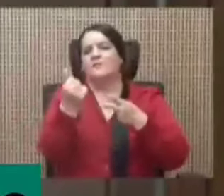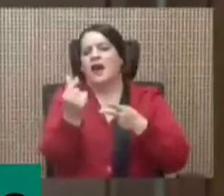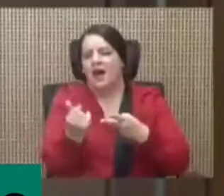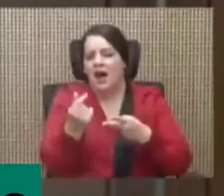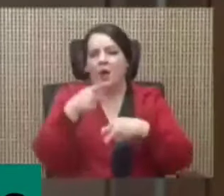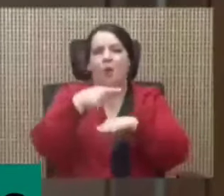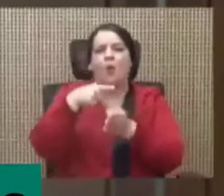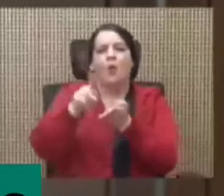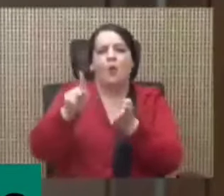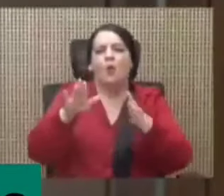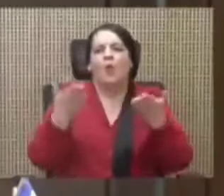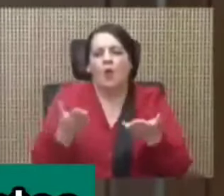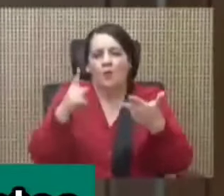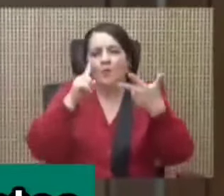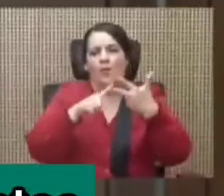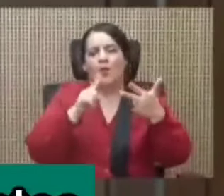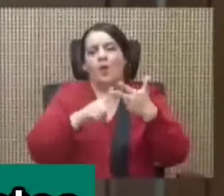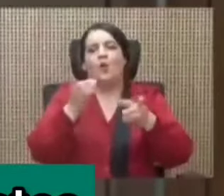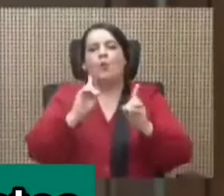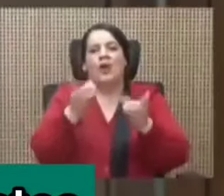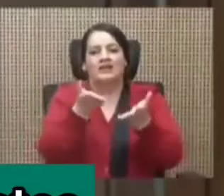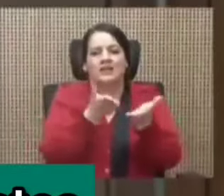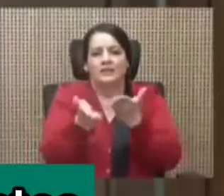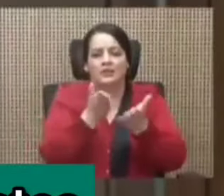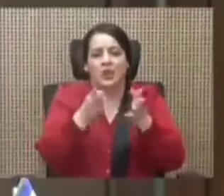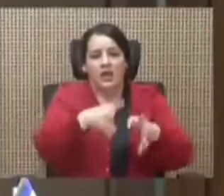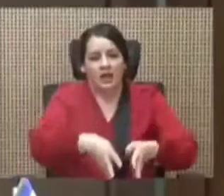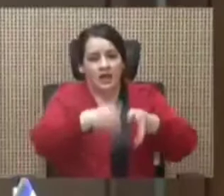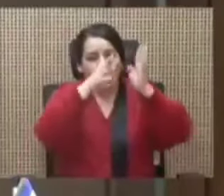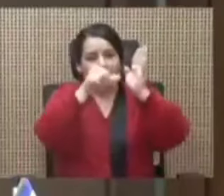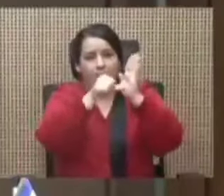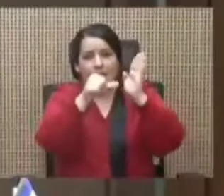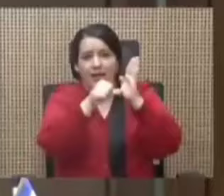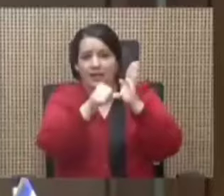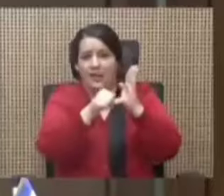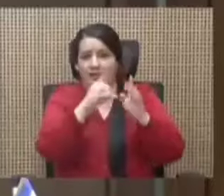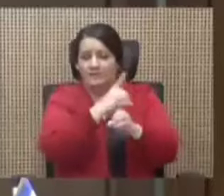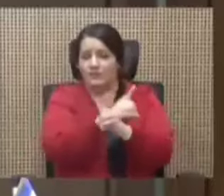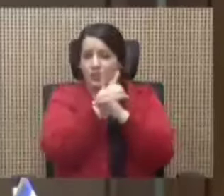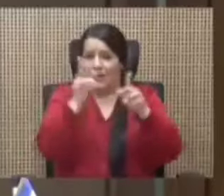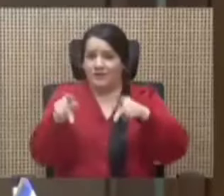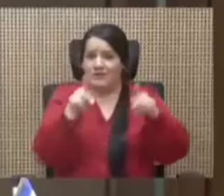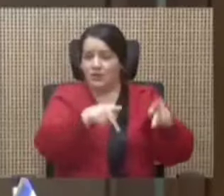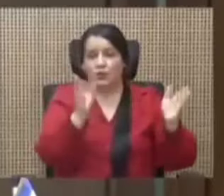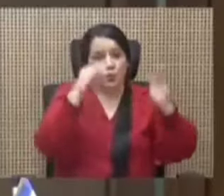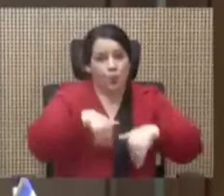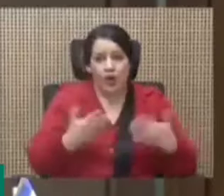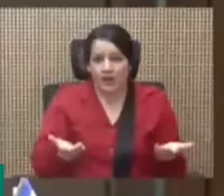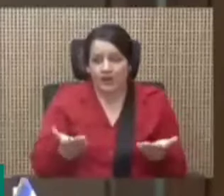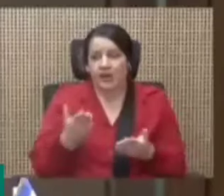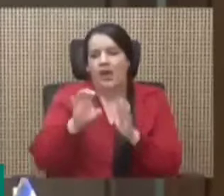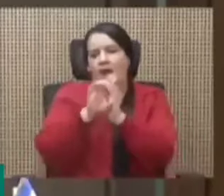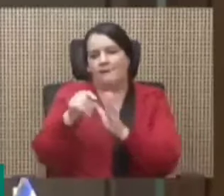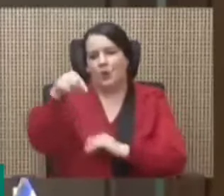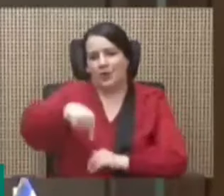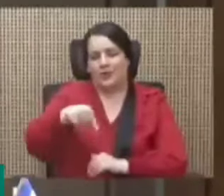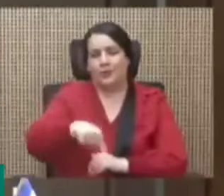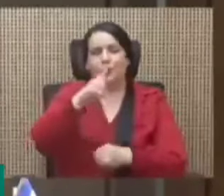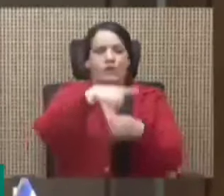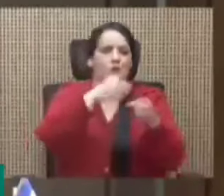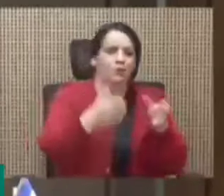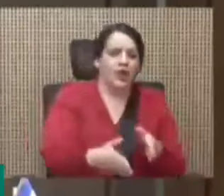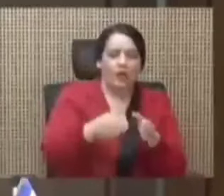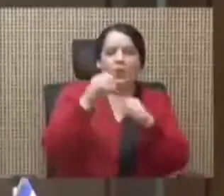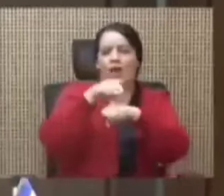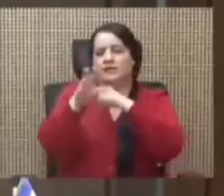están colgados estos informes en la página de la Defensoría de los Habitantes. ¿Sabe usted que, por ejemplo, aquí cuando un diputado o un asesor hace algún